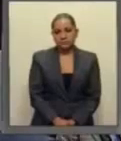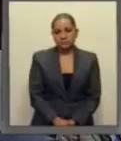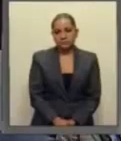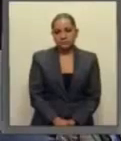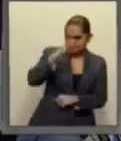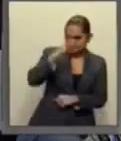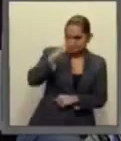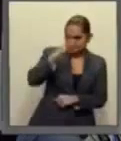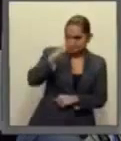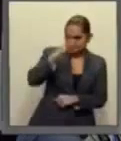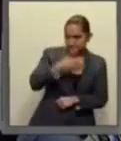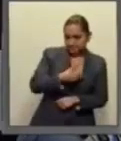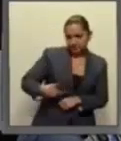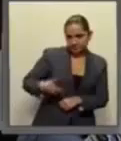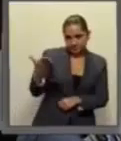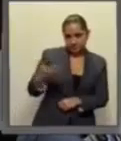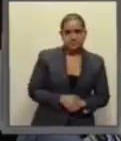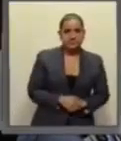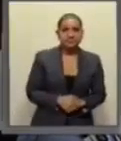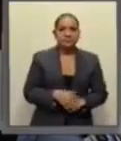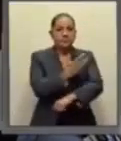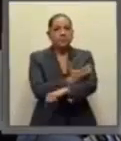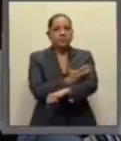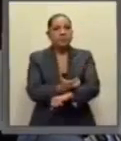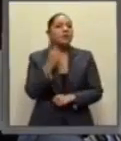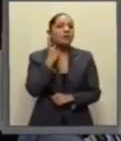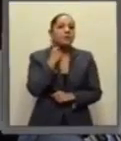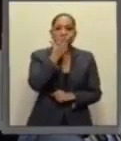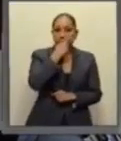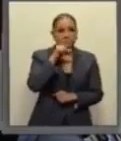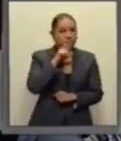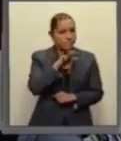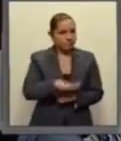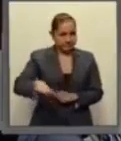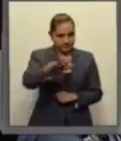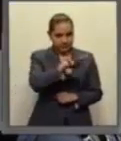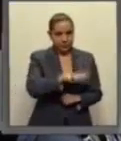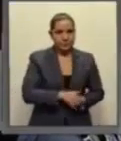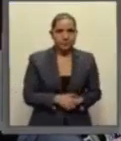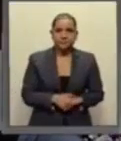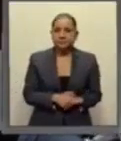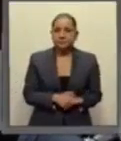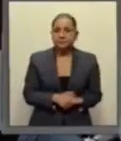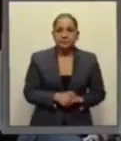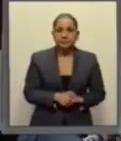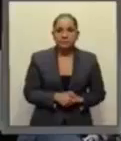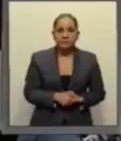Con su venia, señor presidente, compañeros diputados y diputadas, Benito Juárez